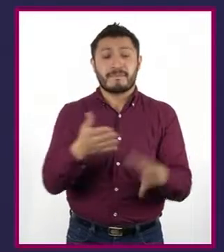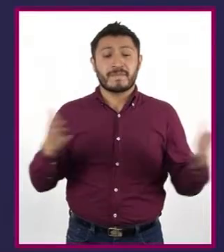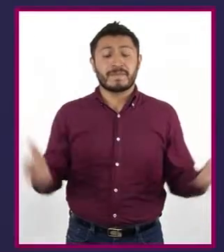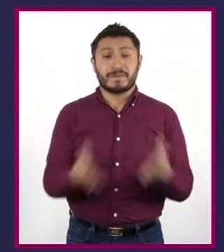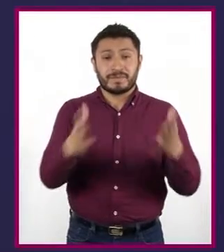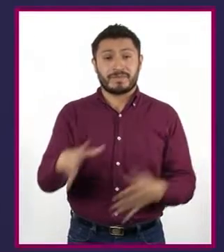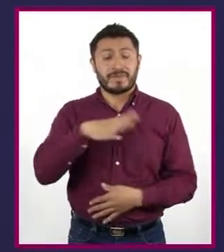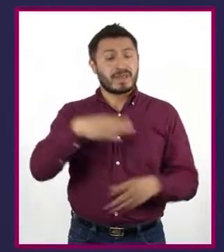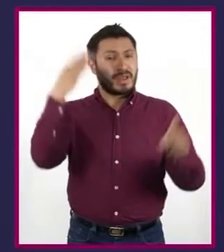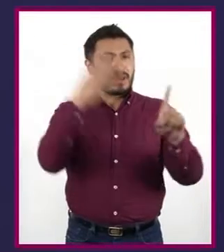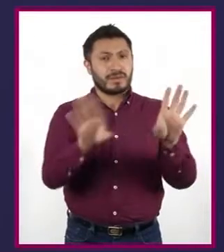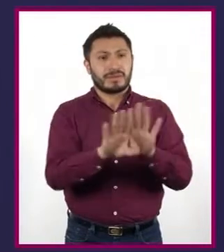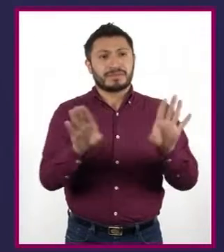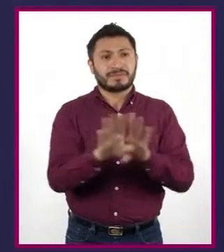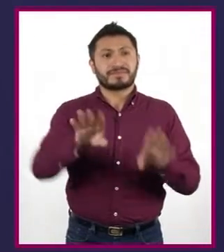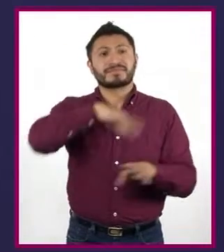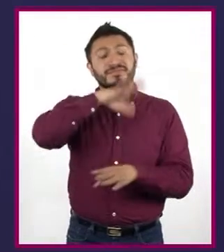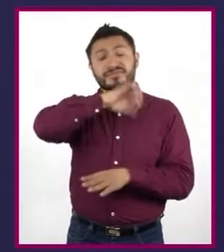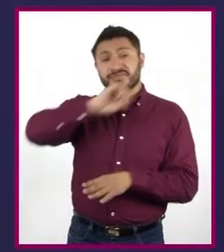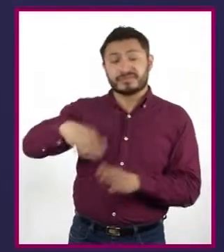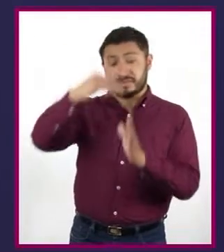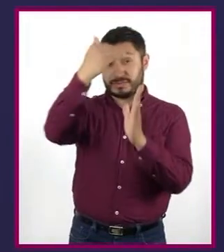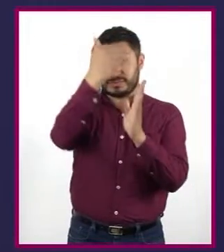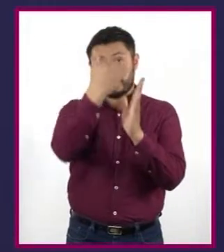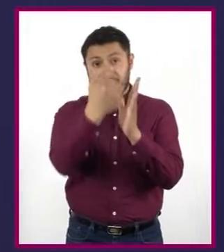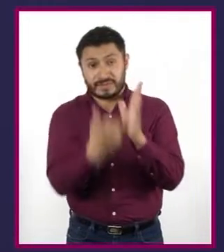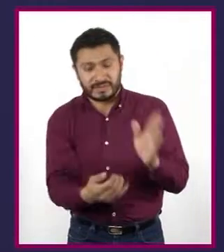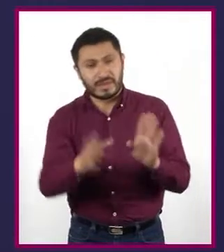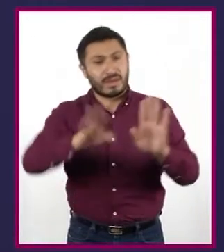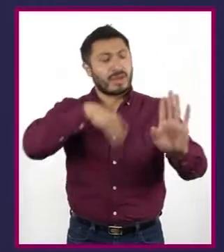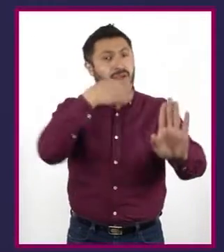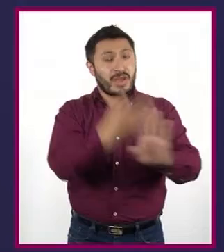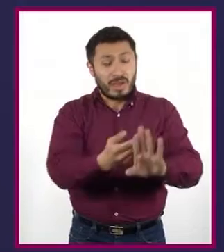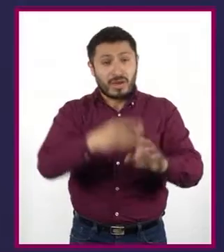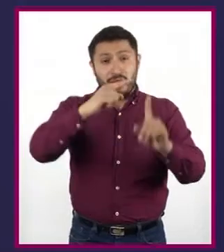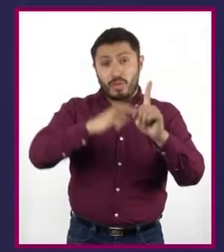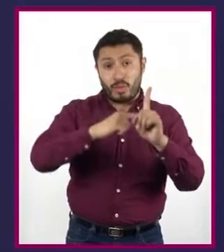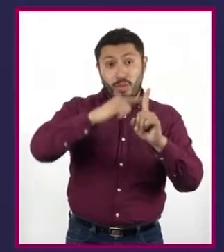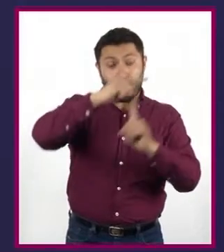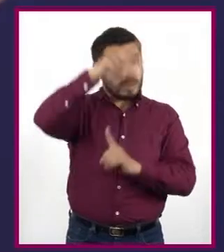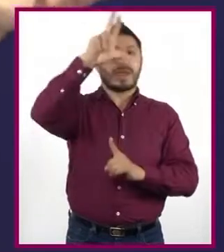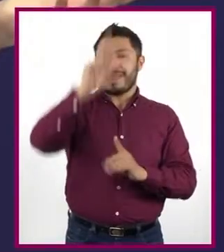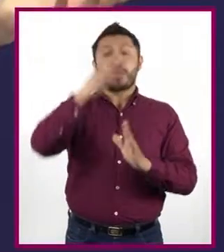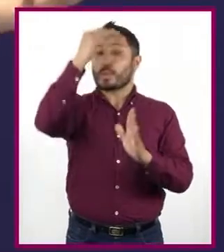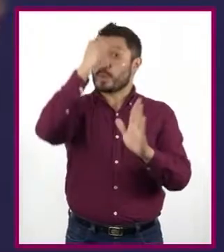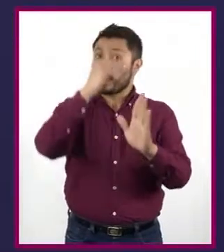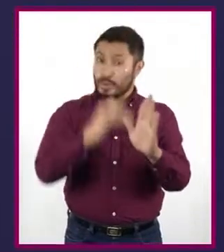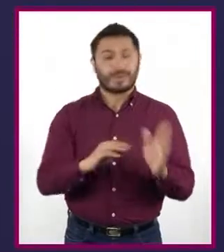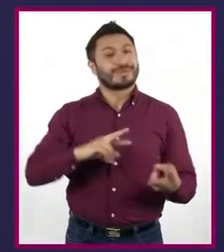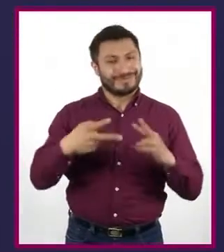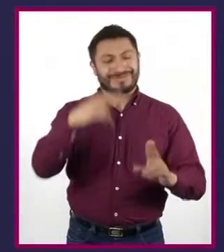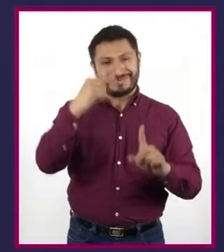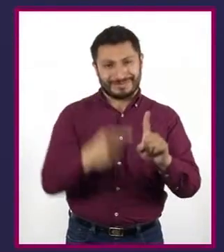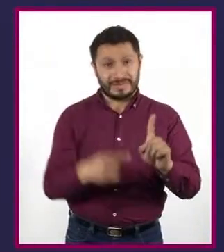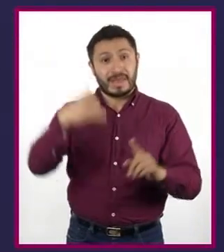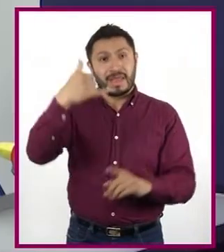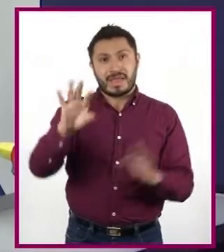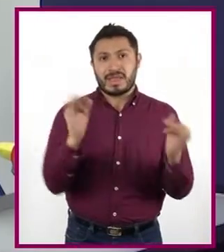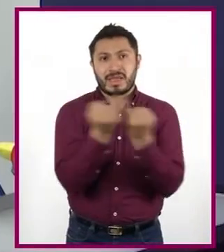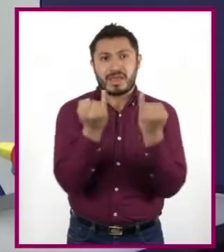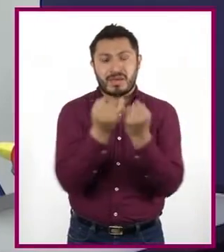tiene como objetivo reducir la contaminación, minimizar el impacto en el calentamiento global y por consiguiente en el cambio